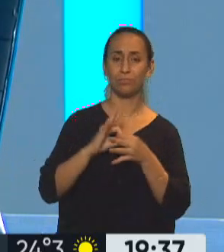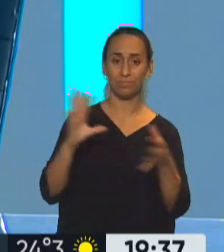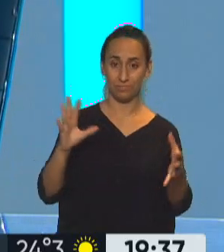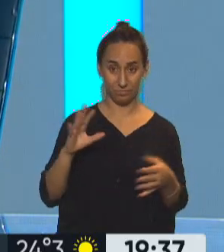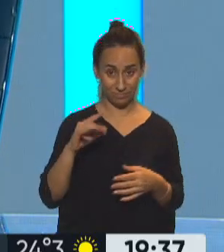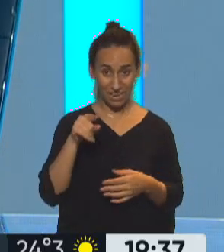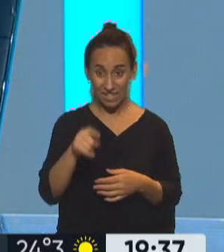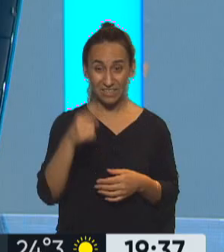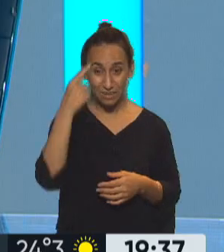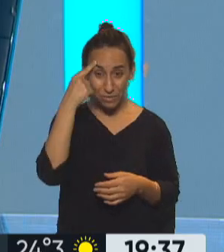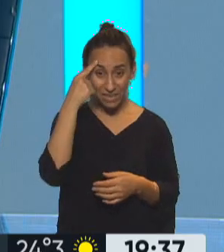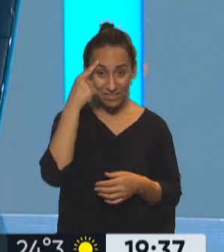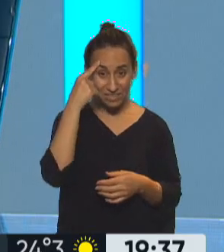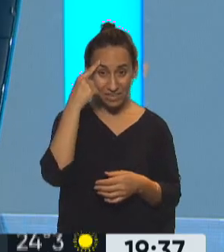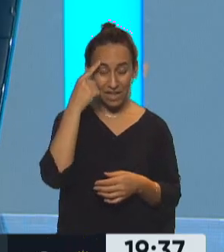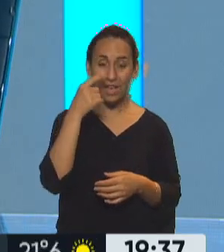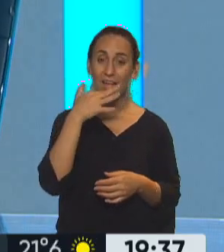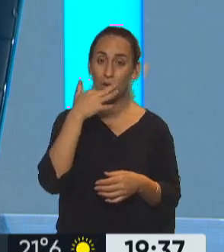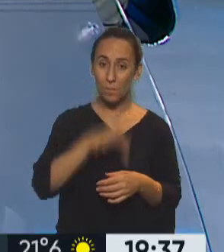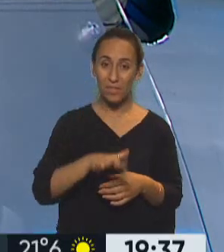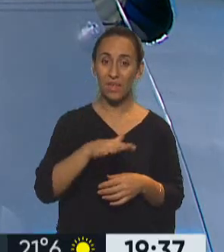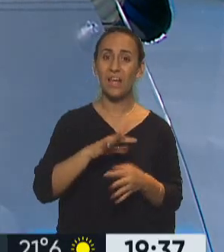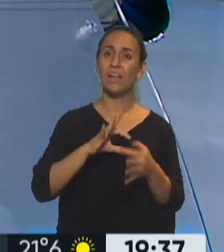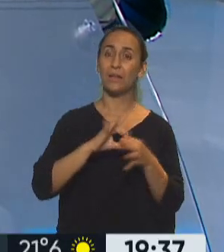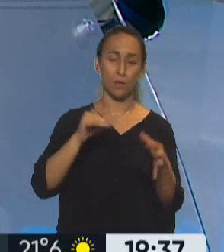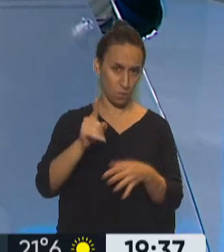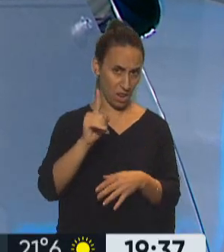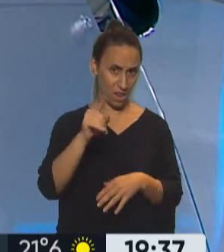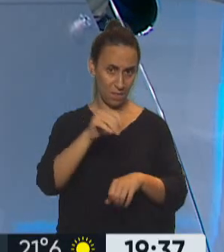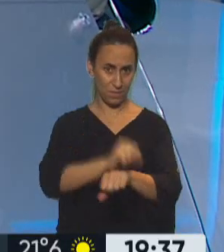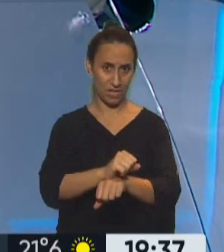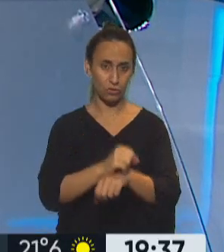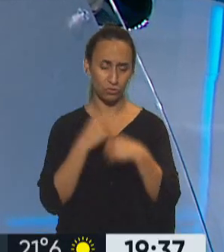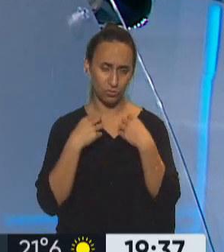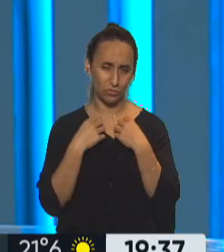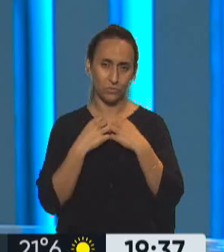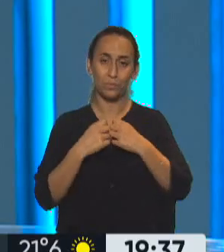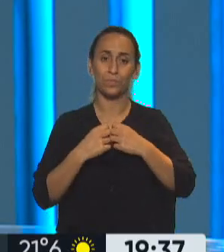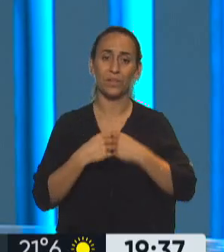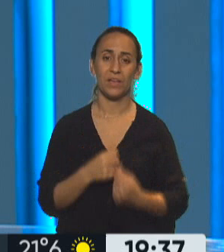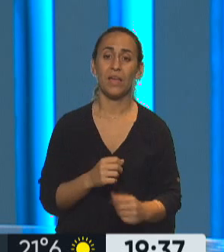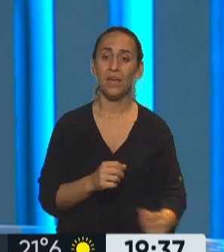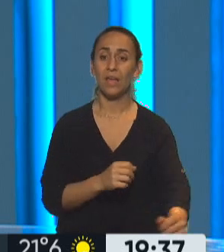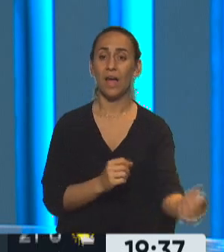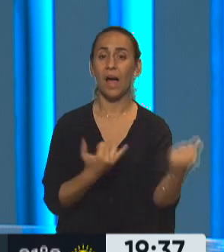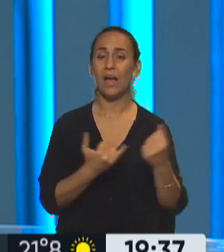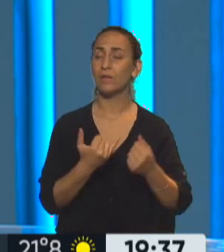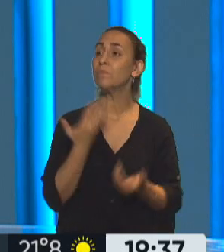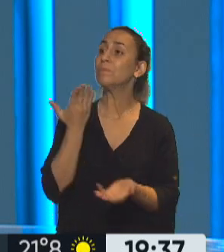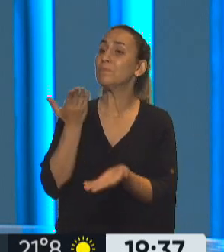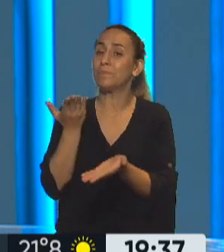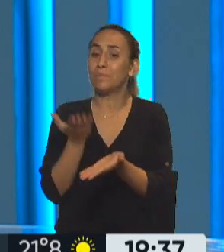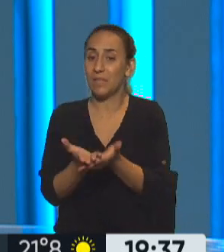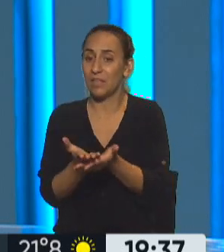cree interpretar la libertad de expresión ese tipo igual está guardado en estos momentos se está detenido y una apelación denegada es